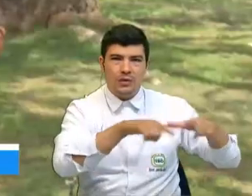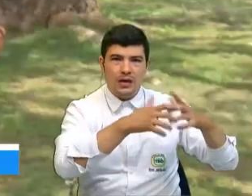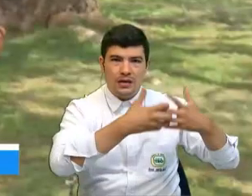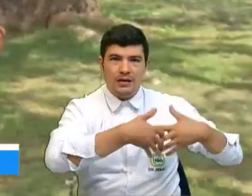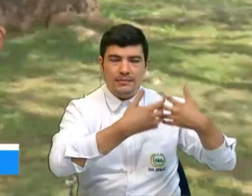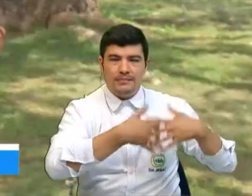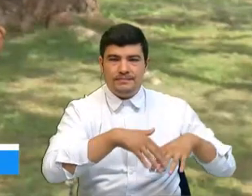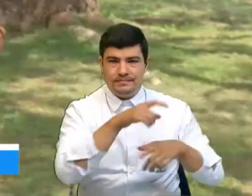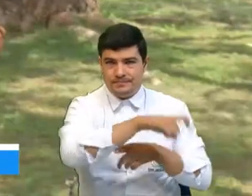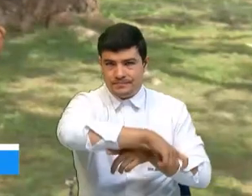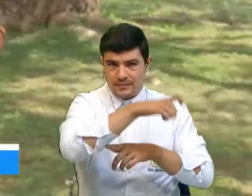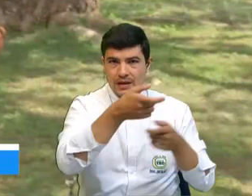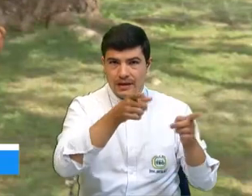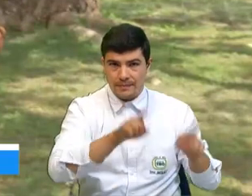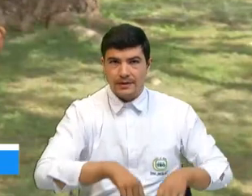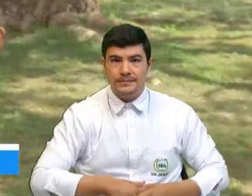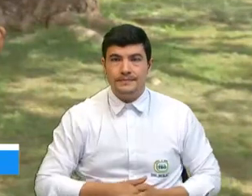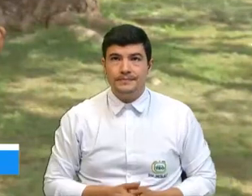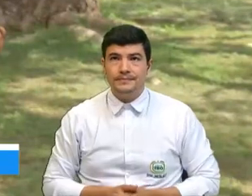producción.